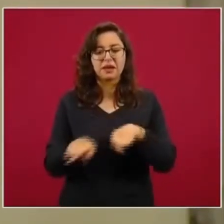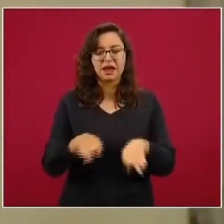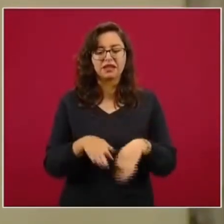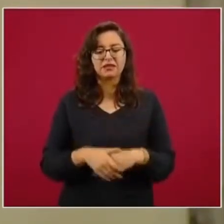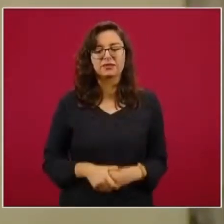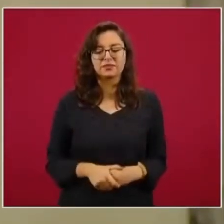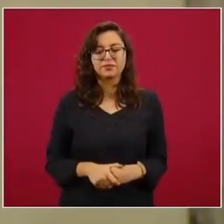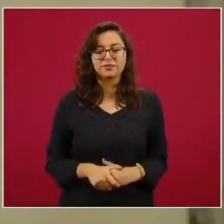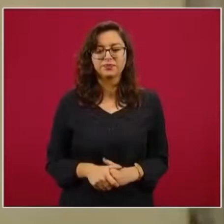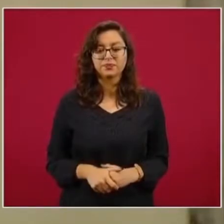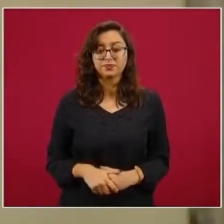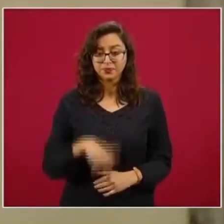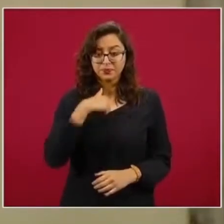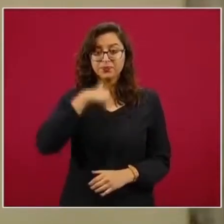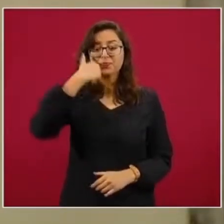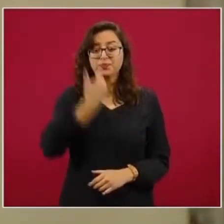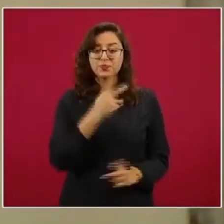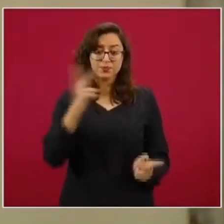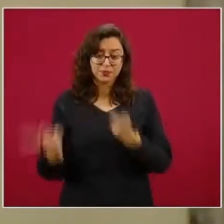Mis preguntas son las siguientes.